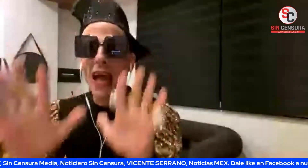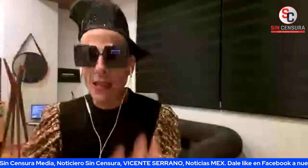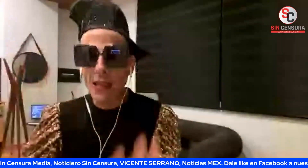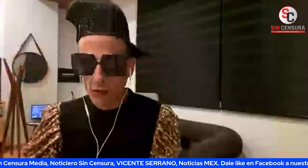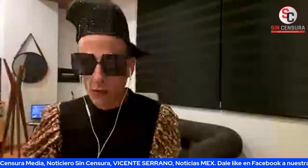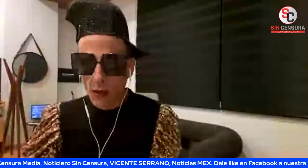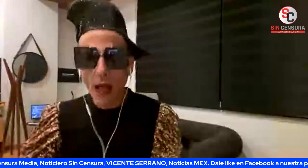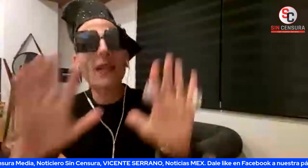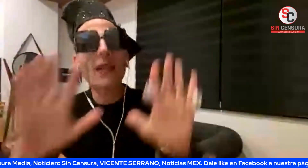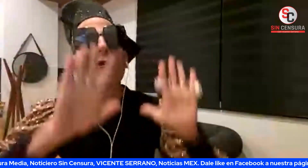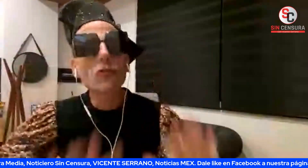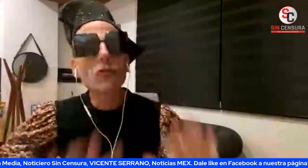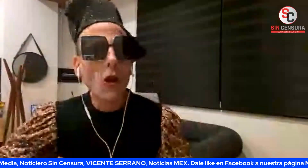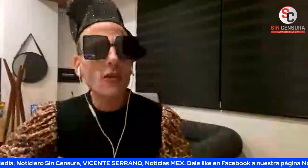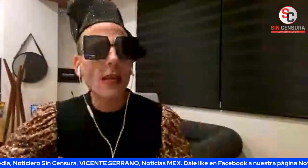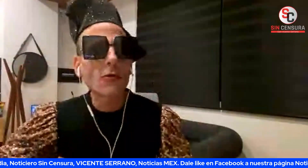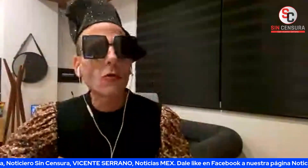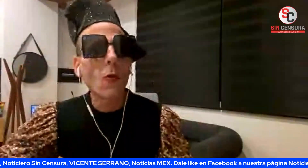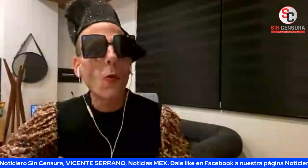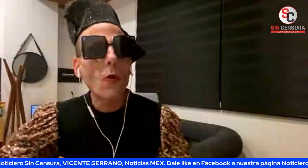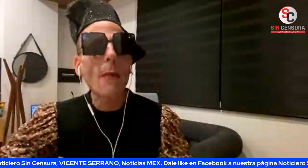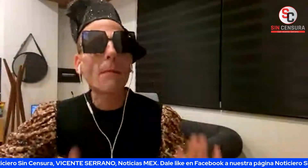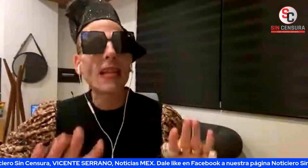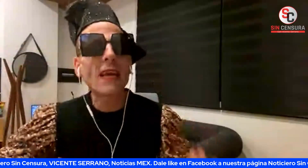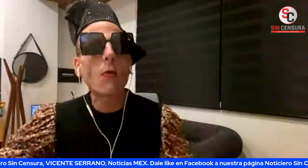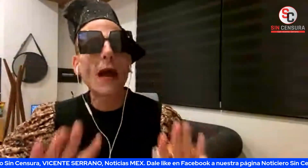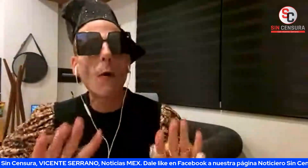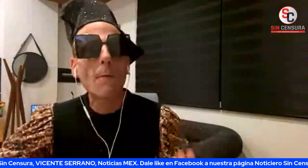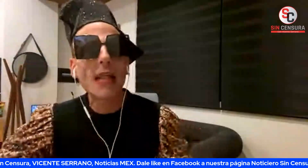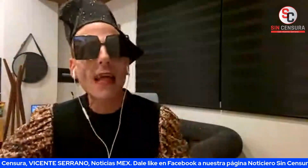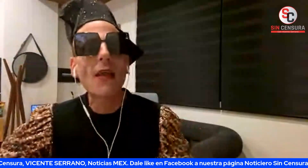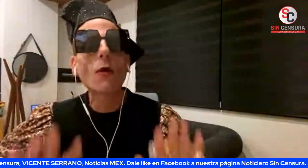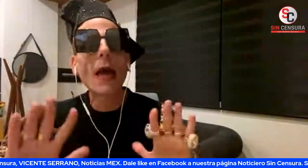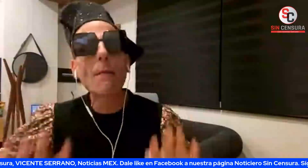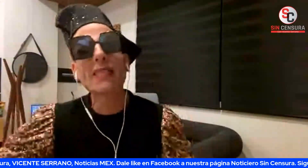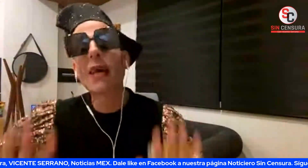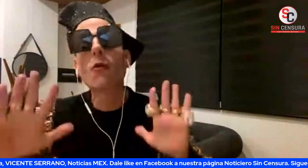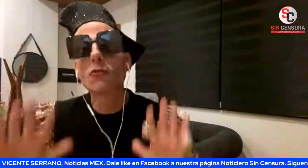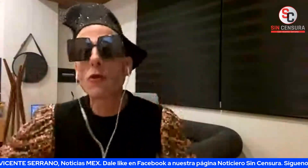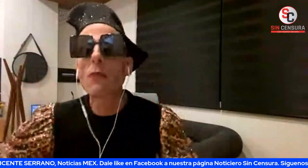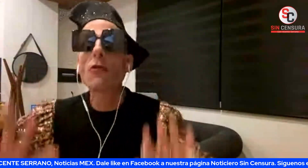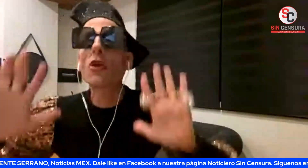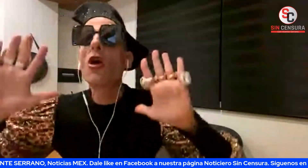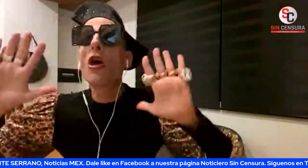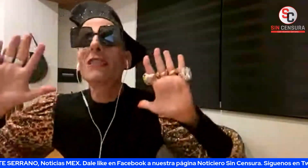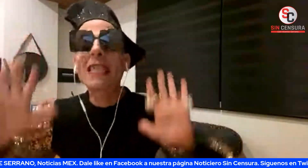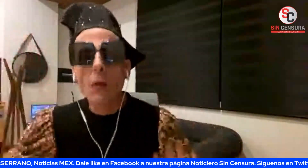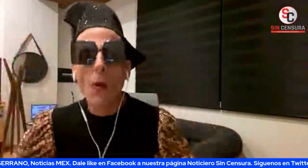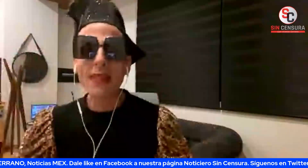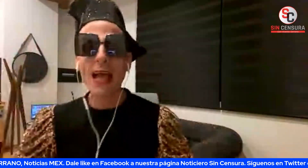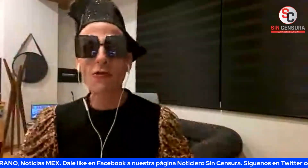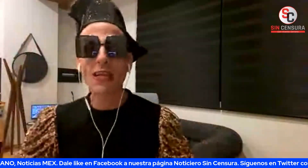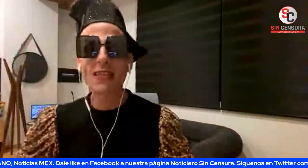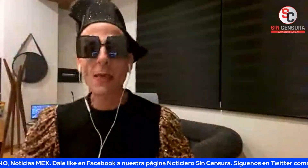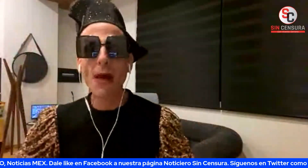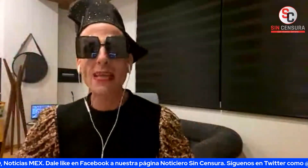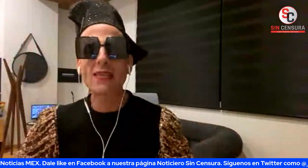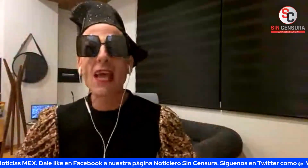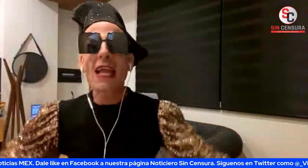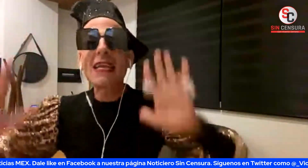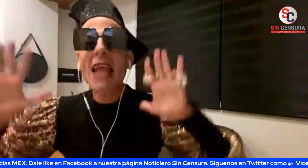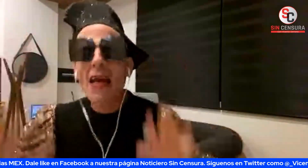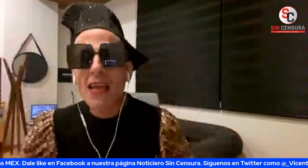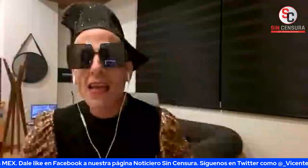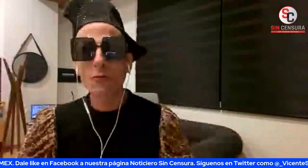de engaños. Nosotros tenemos una película completa de lo que ha pasado los últimos 50 años en este